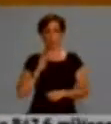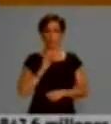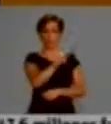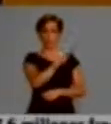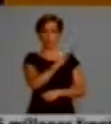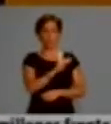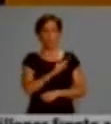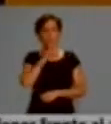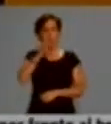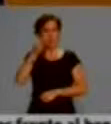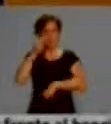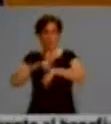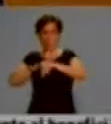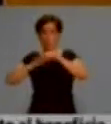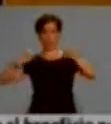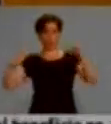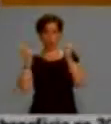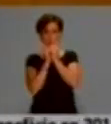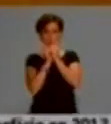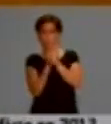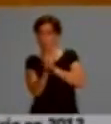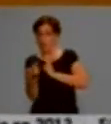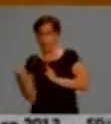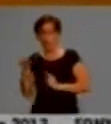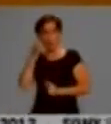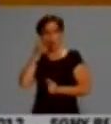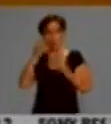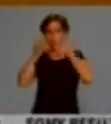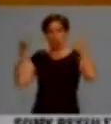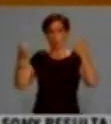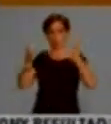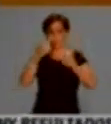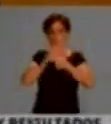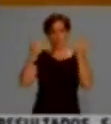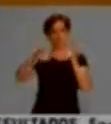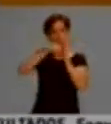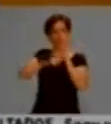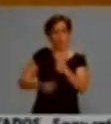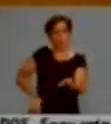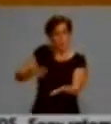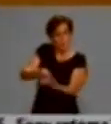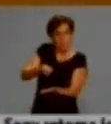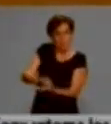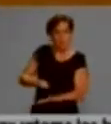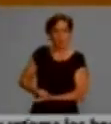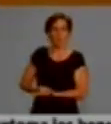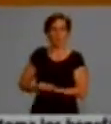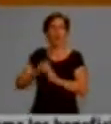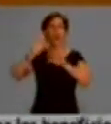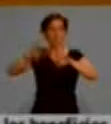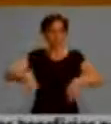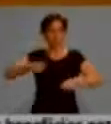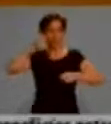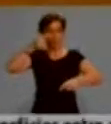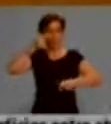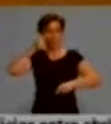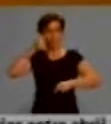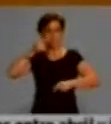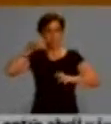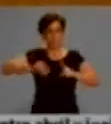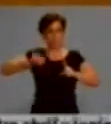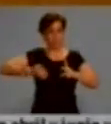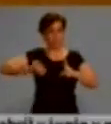poco tiempo algunos pagos que estaban incluidos en esa contabilidad B se empezaba a saber que eran ciertos, o mejor, que